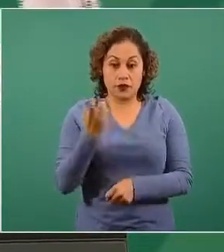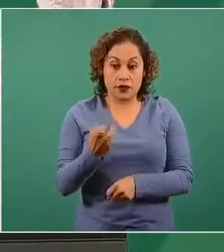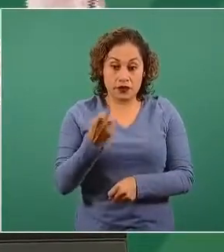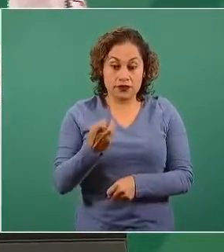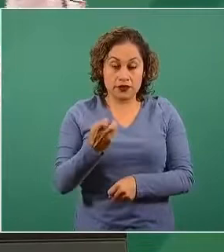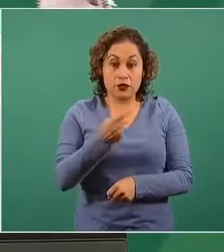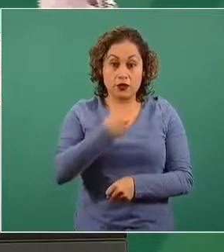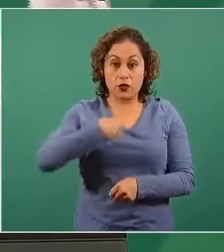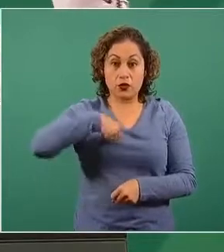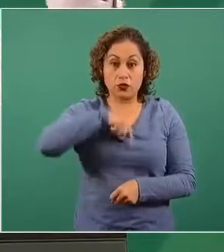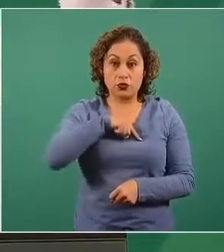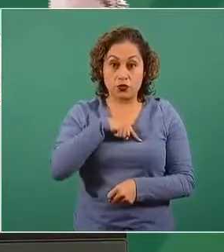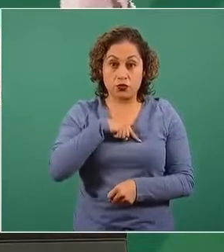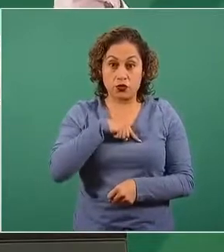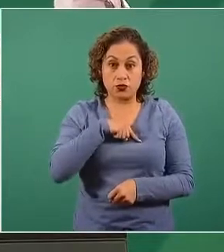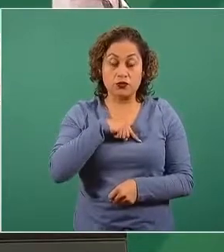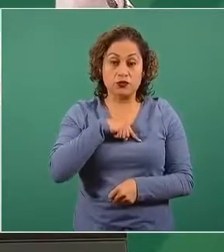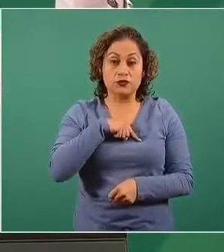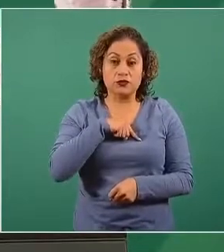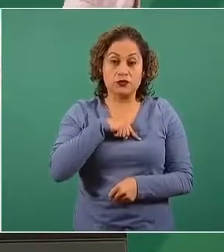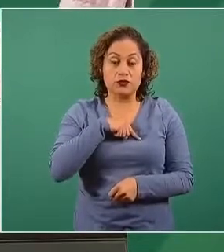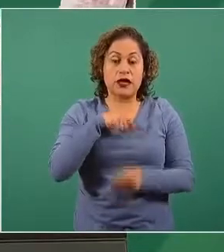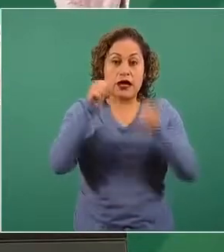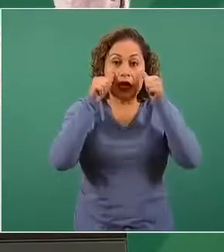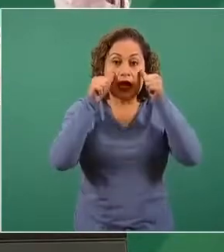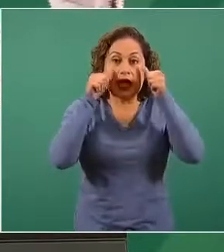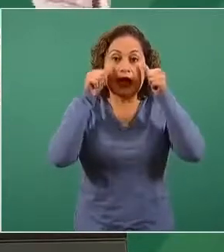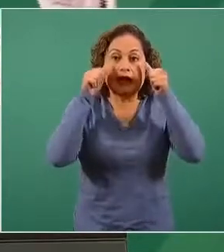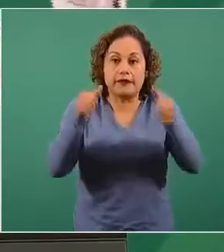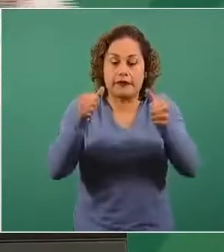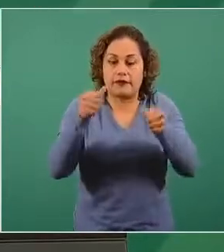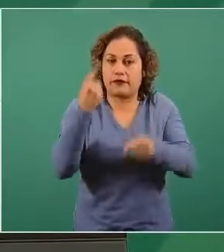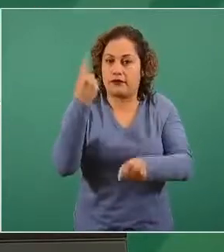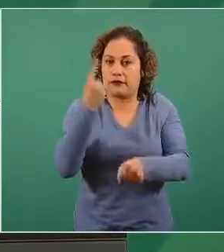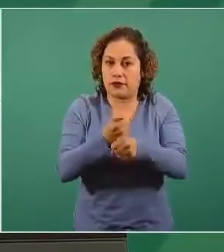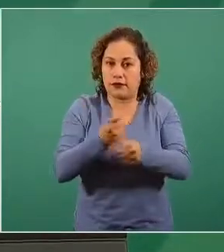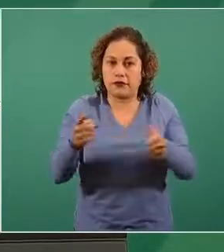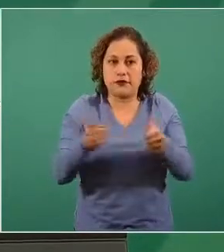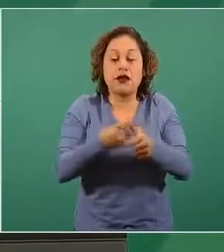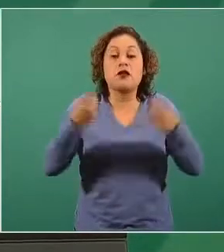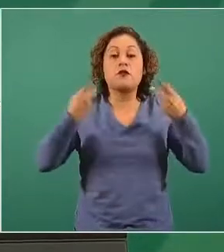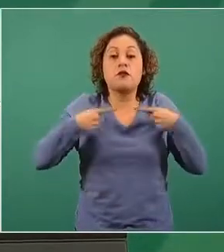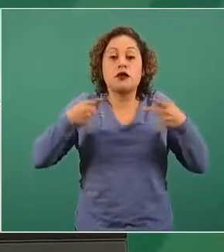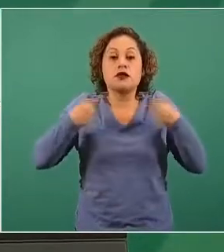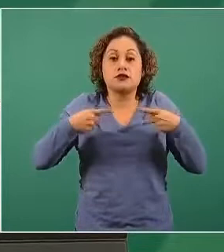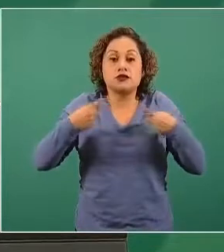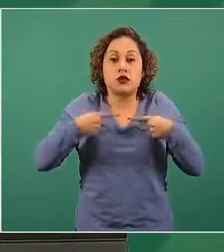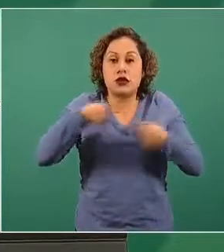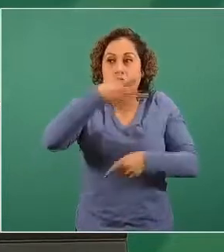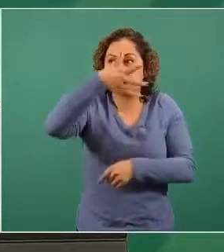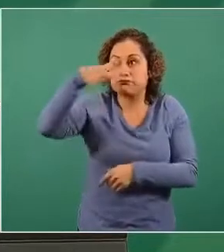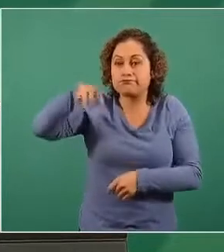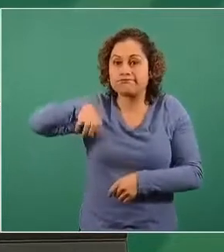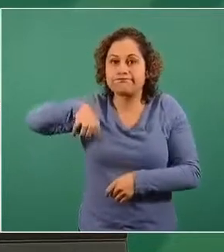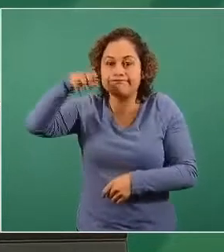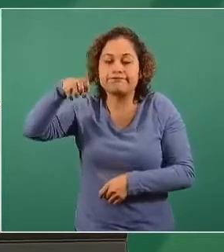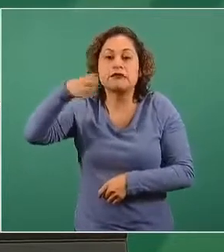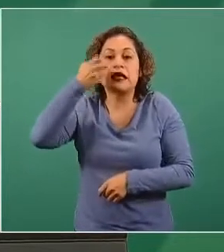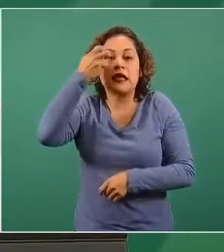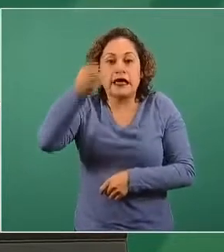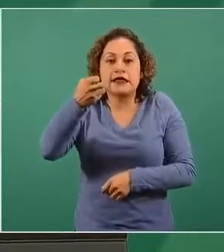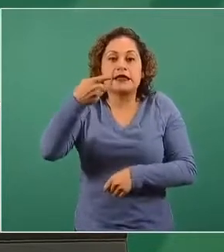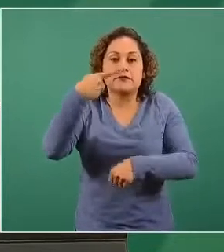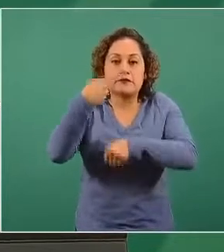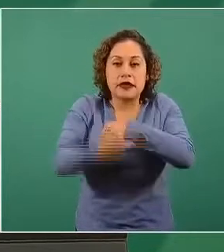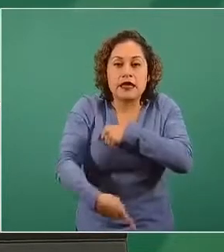protegiendo también a personas en mayor vulnerabilidad que están viviendo en zonas rurales alejadas. Y